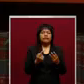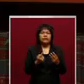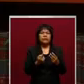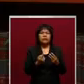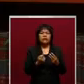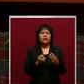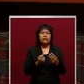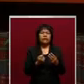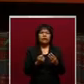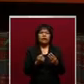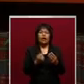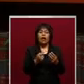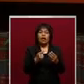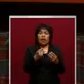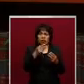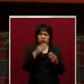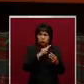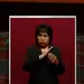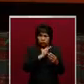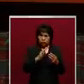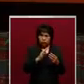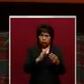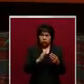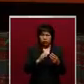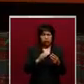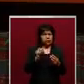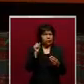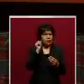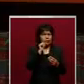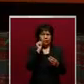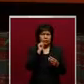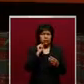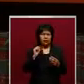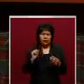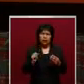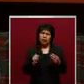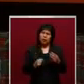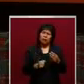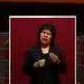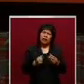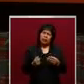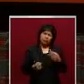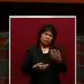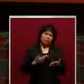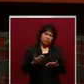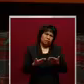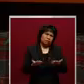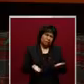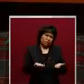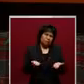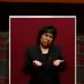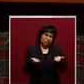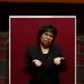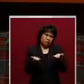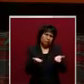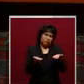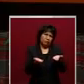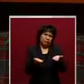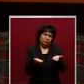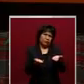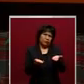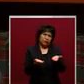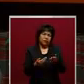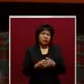que se pueda motivar, se pueda alentar a los alumnos. Eso